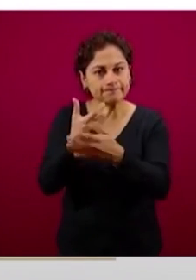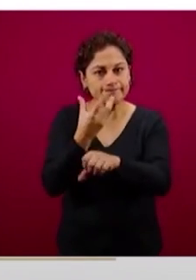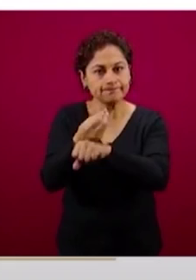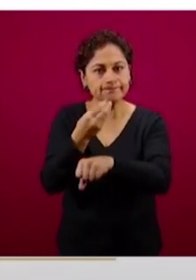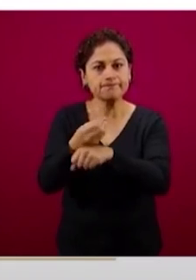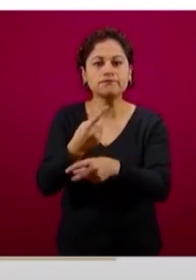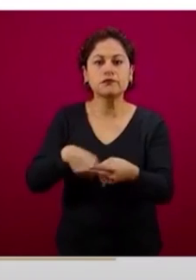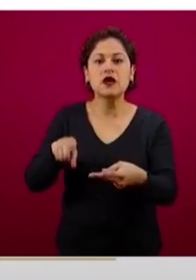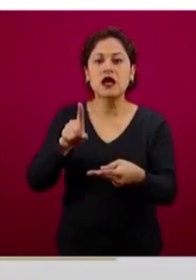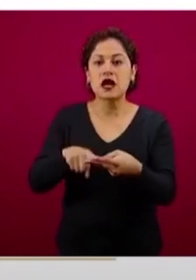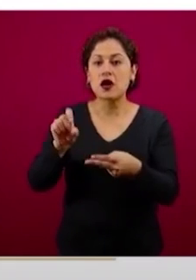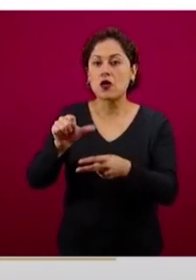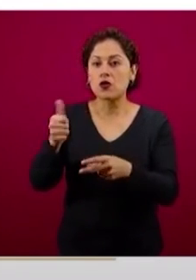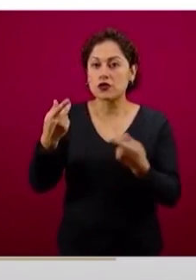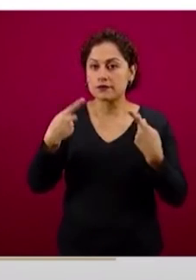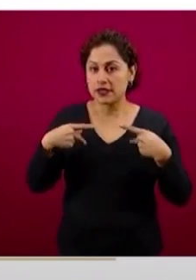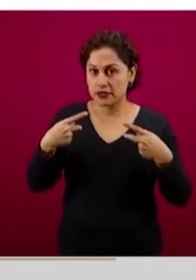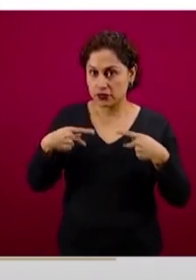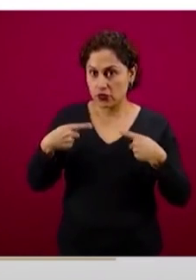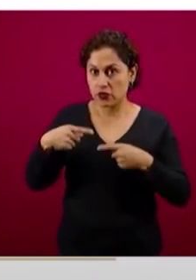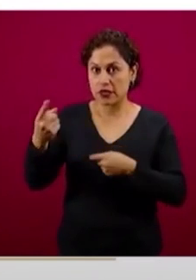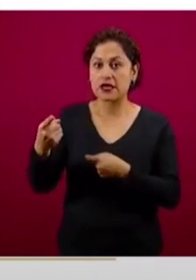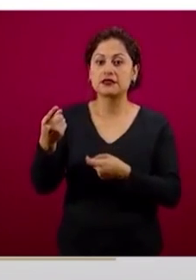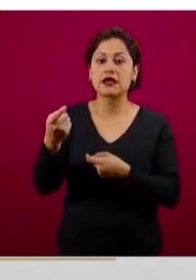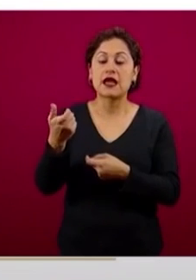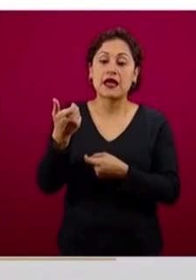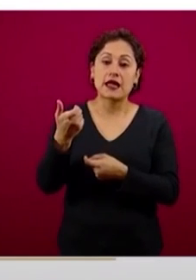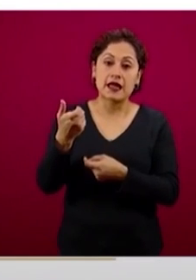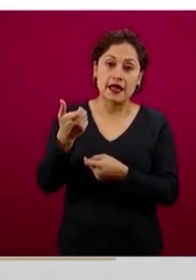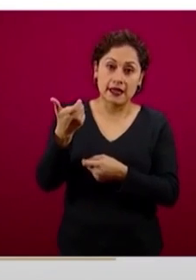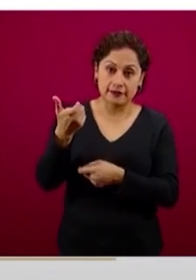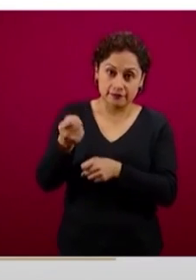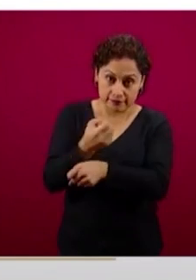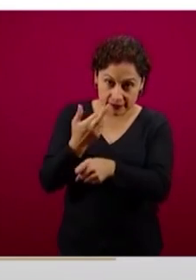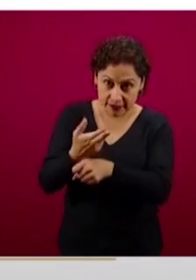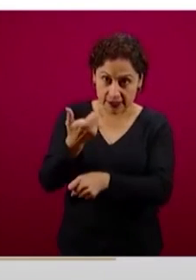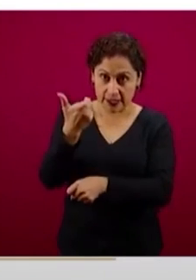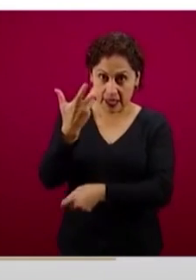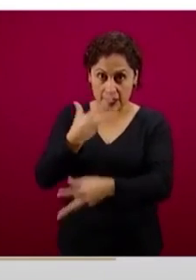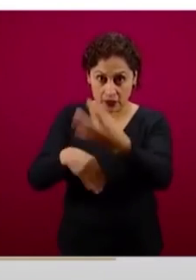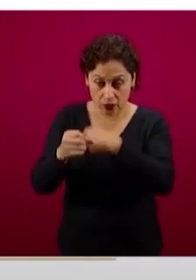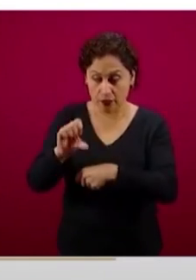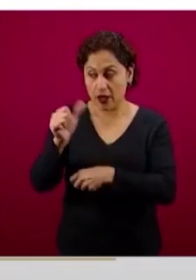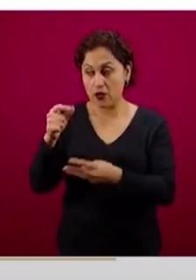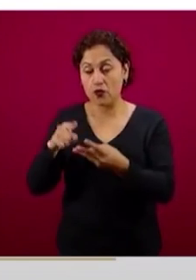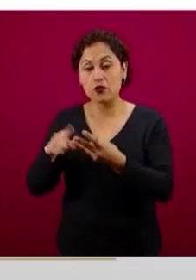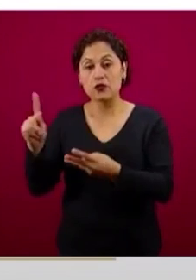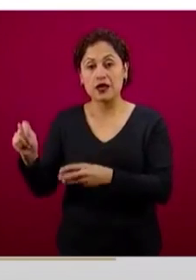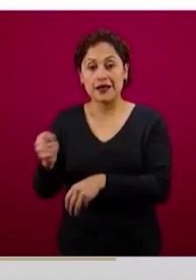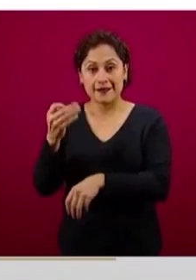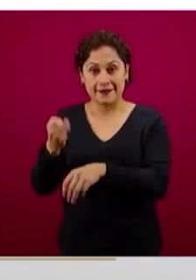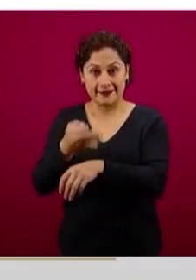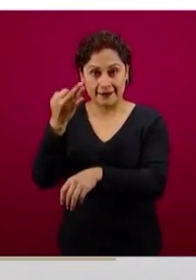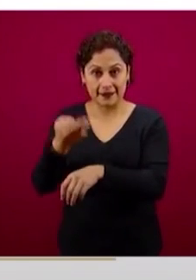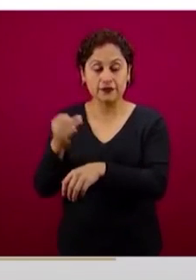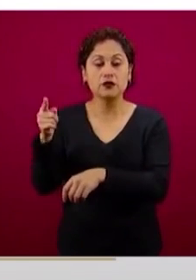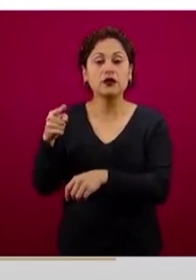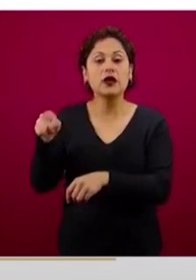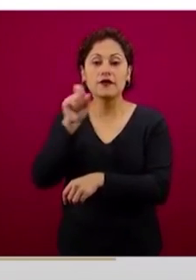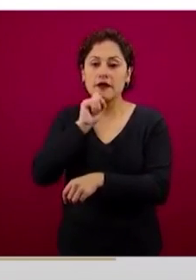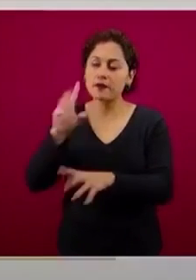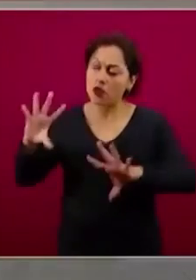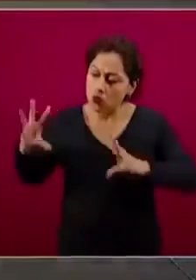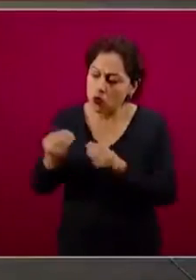todo su equipo y desde luego a la tesorera a galia para que esto no pare continúe y entonces podamos llegar a la cima juntos